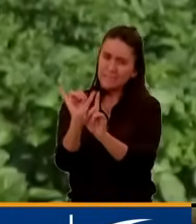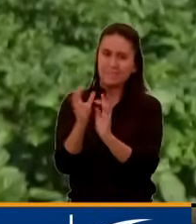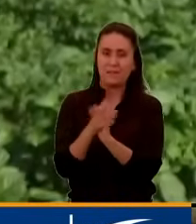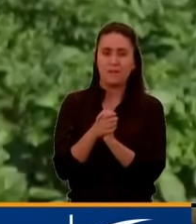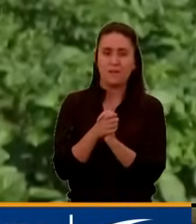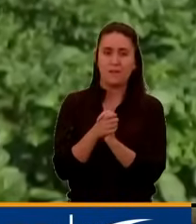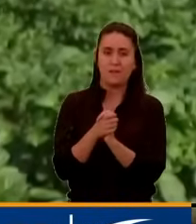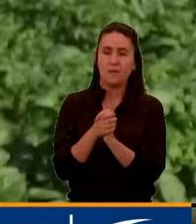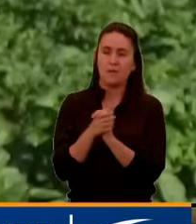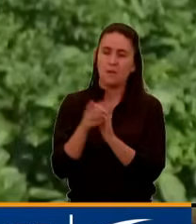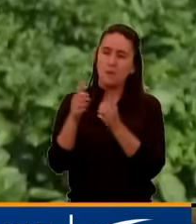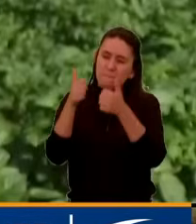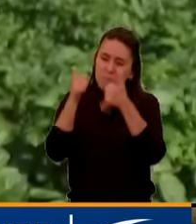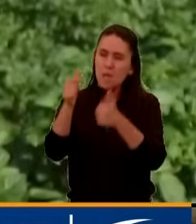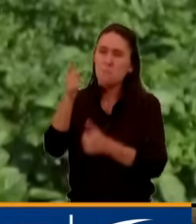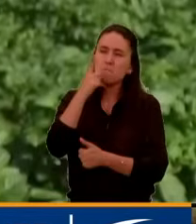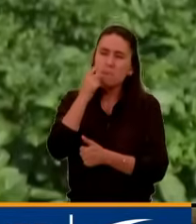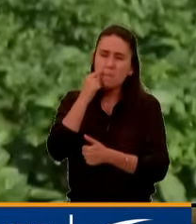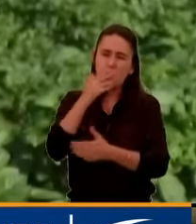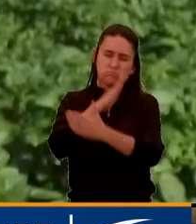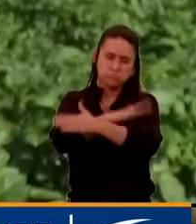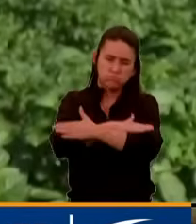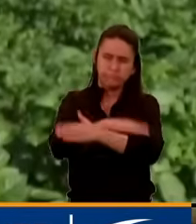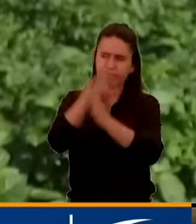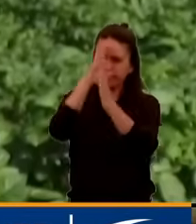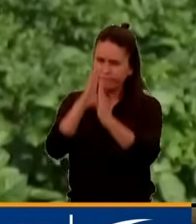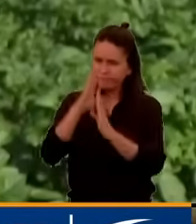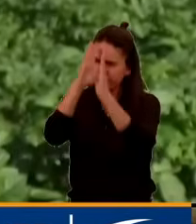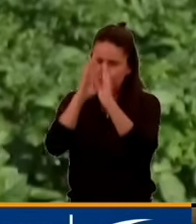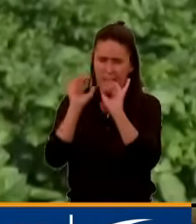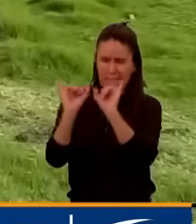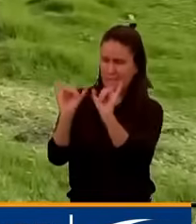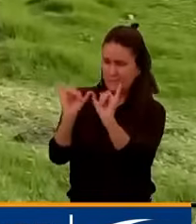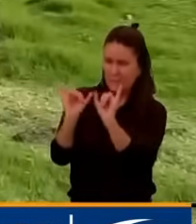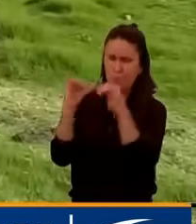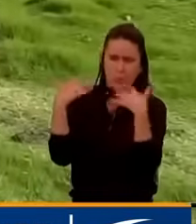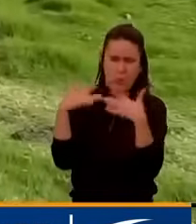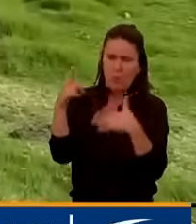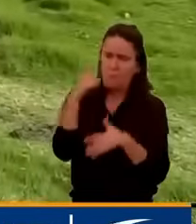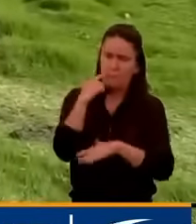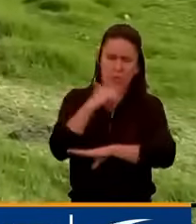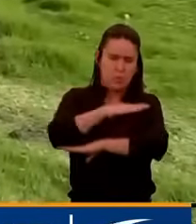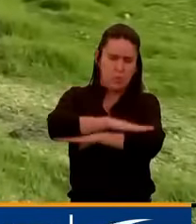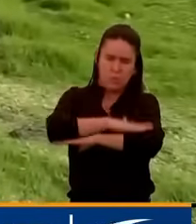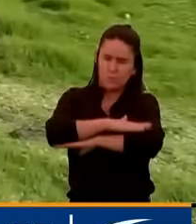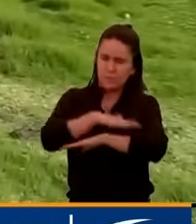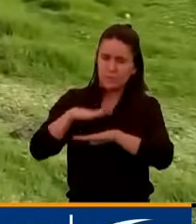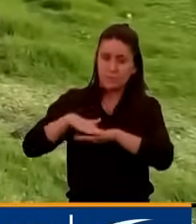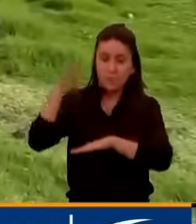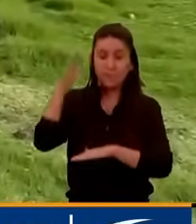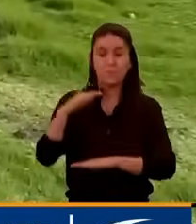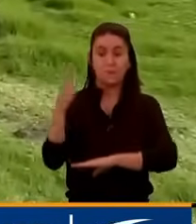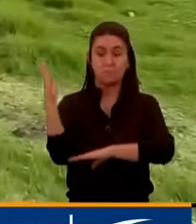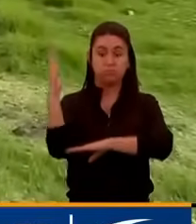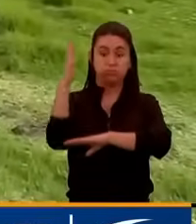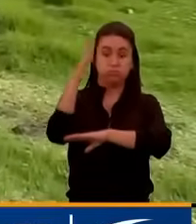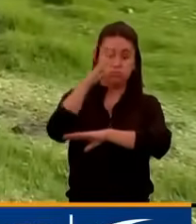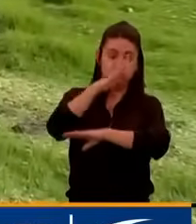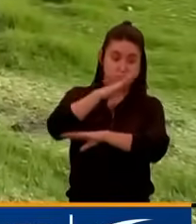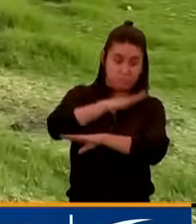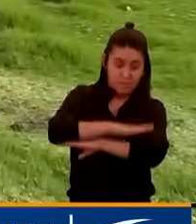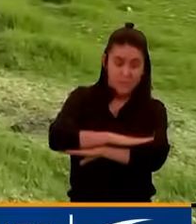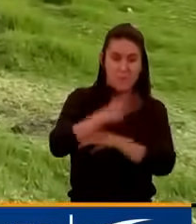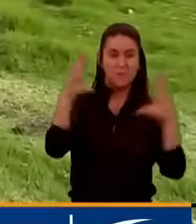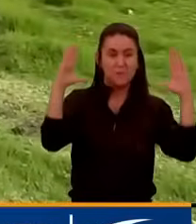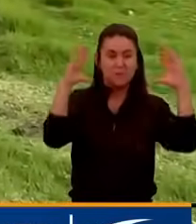que no deje de ser un padre así, con nuestros hermanos, así de juicioso. Al final de cada día llega una gratificante